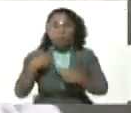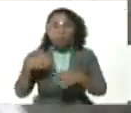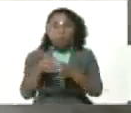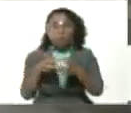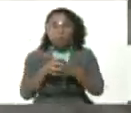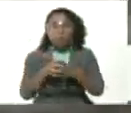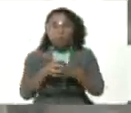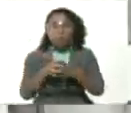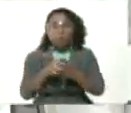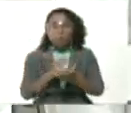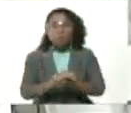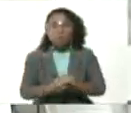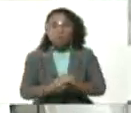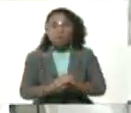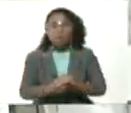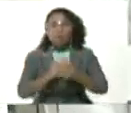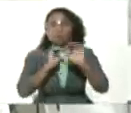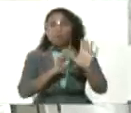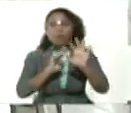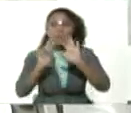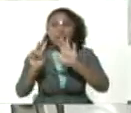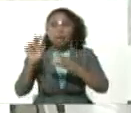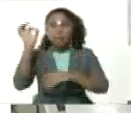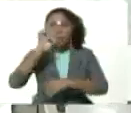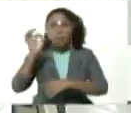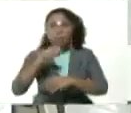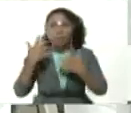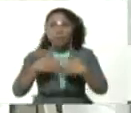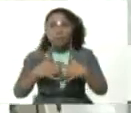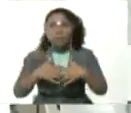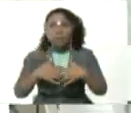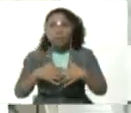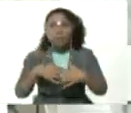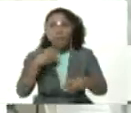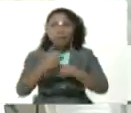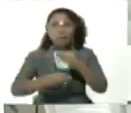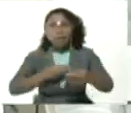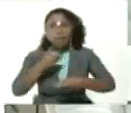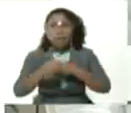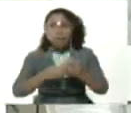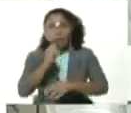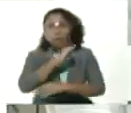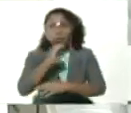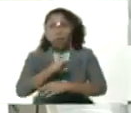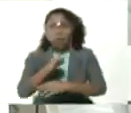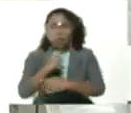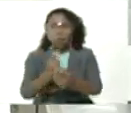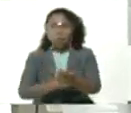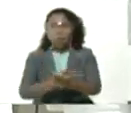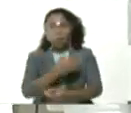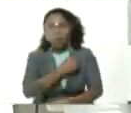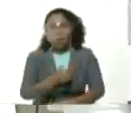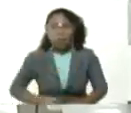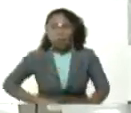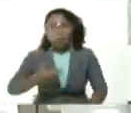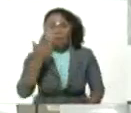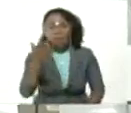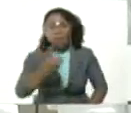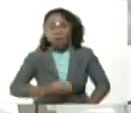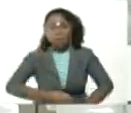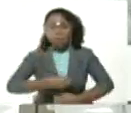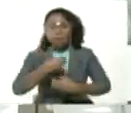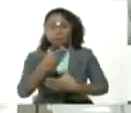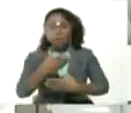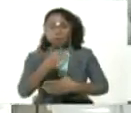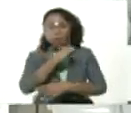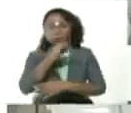del camarón. El 97% de las empresas del camarón están en el Zulia, hermano presidente. Usted ha expresado un Zulia